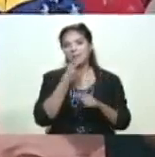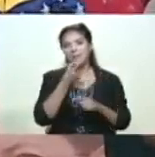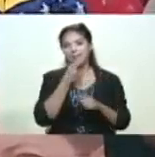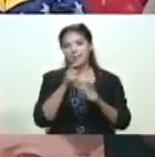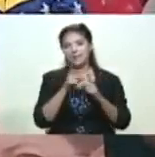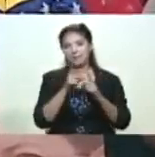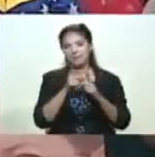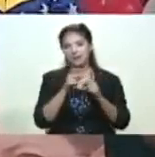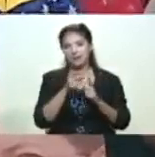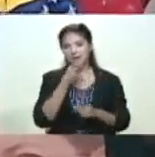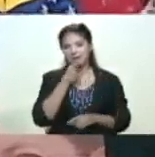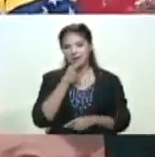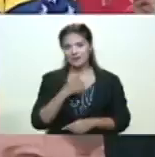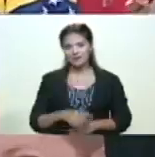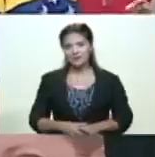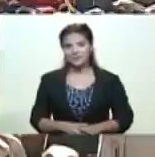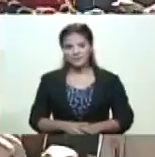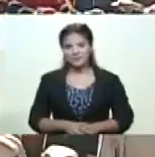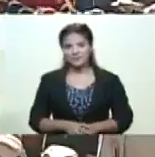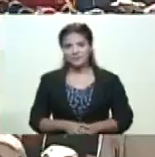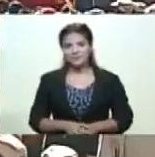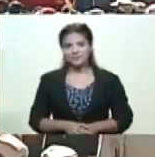chulation.